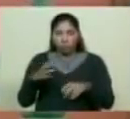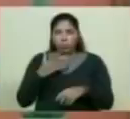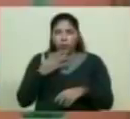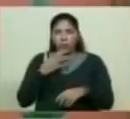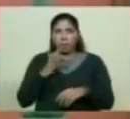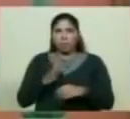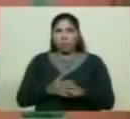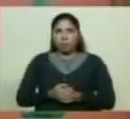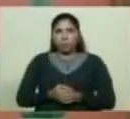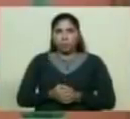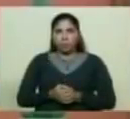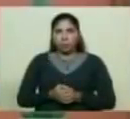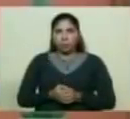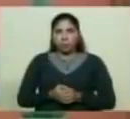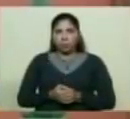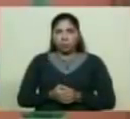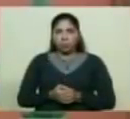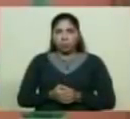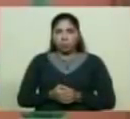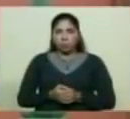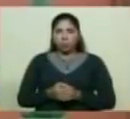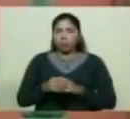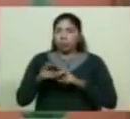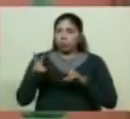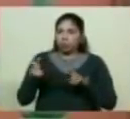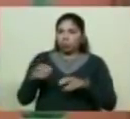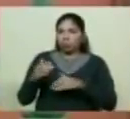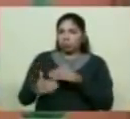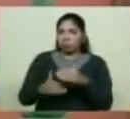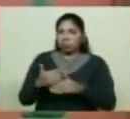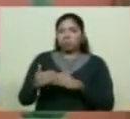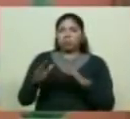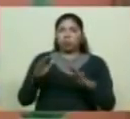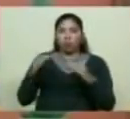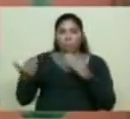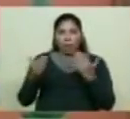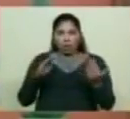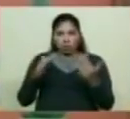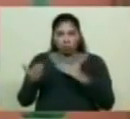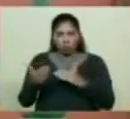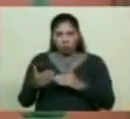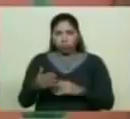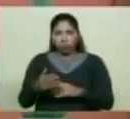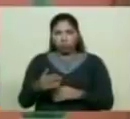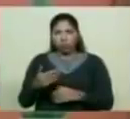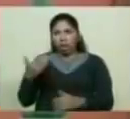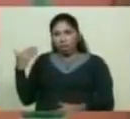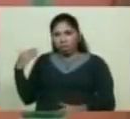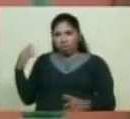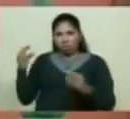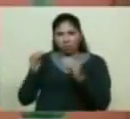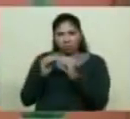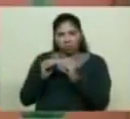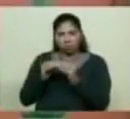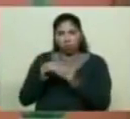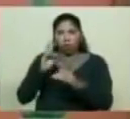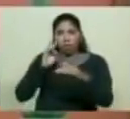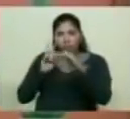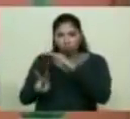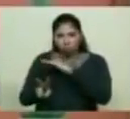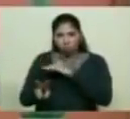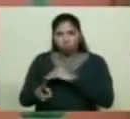en formulación avanzadas en comparación con las establecidas en su tiempo su visión